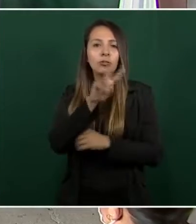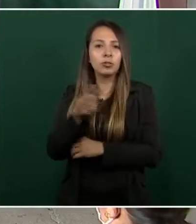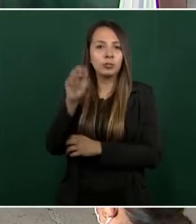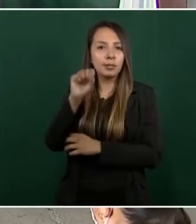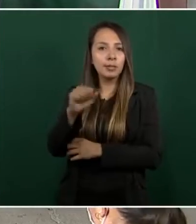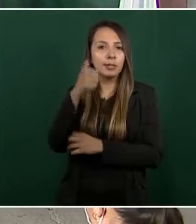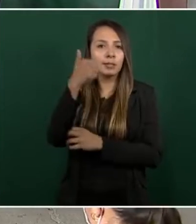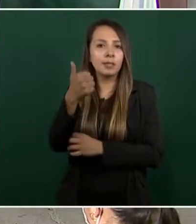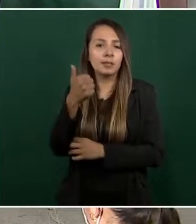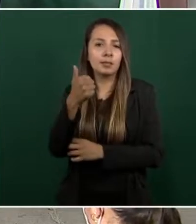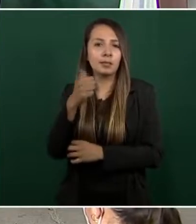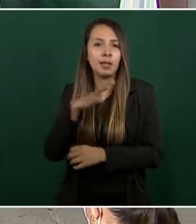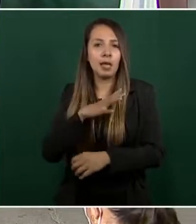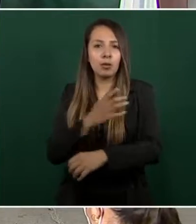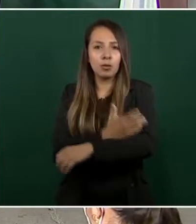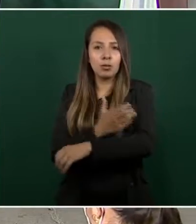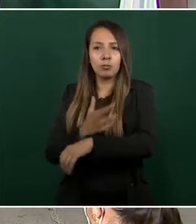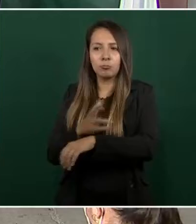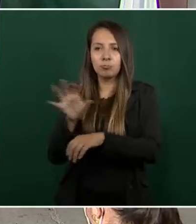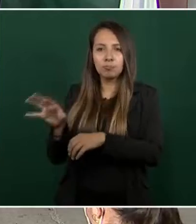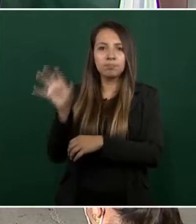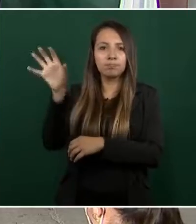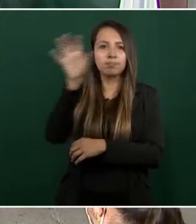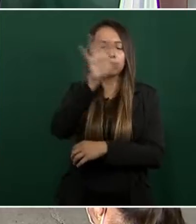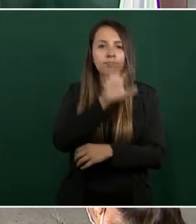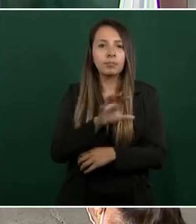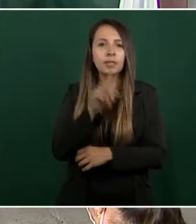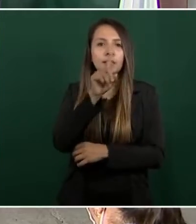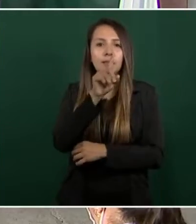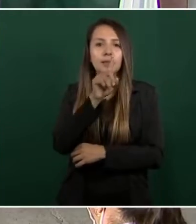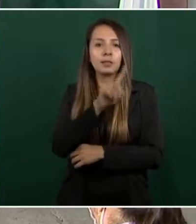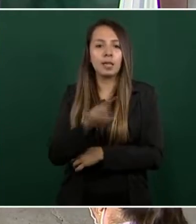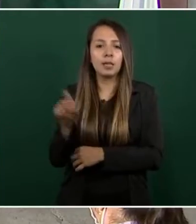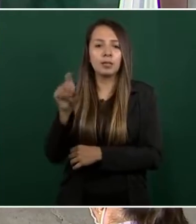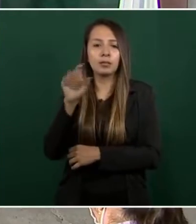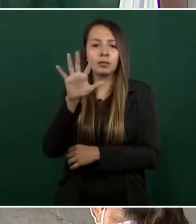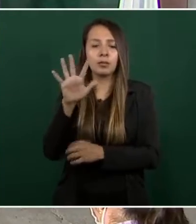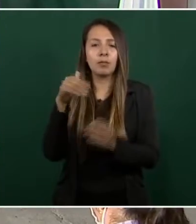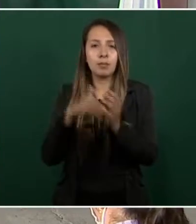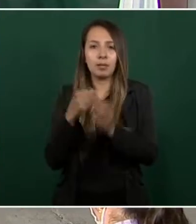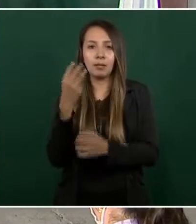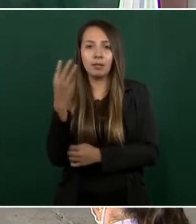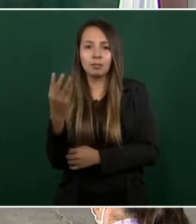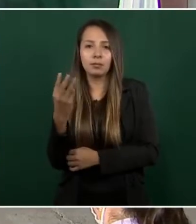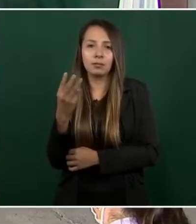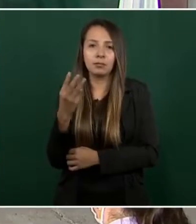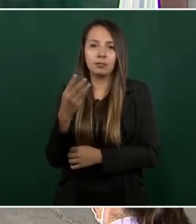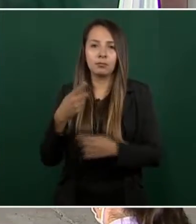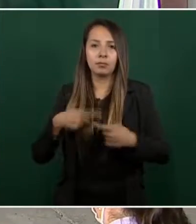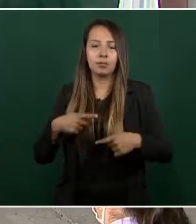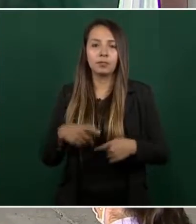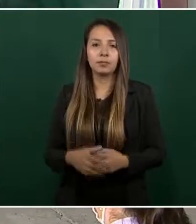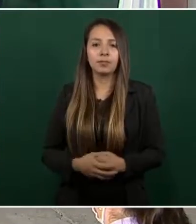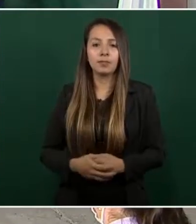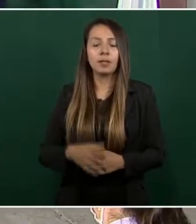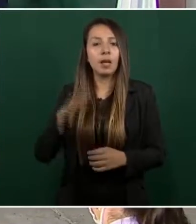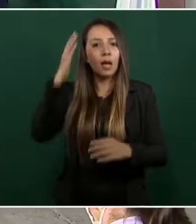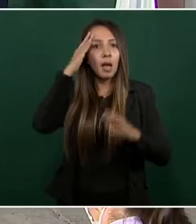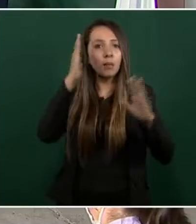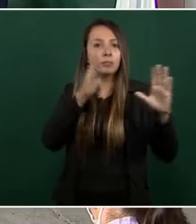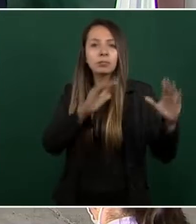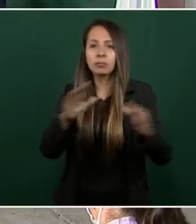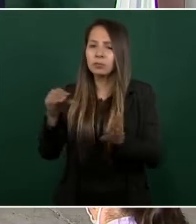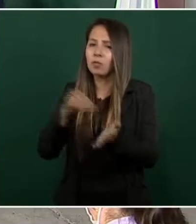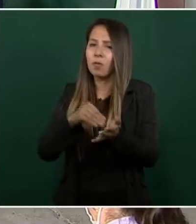regionales de 105,003 elementos. Adelante. En cuanto a capacitación, continuamos